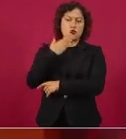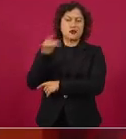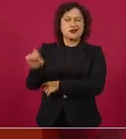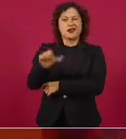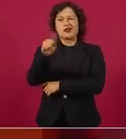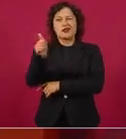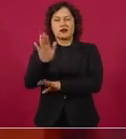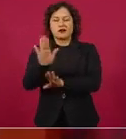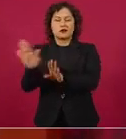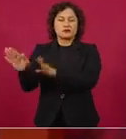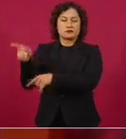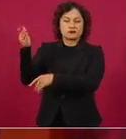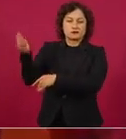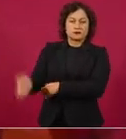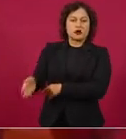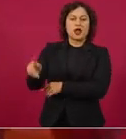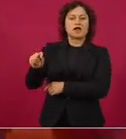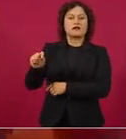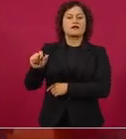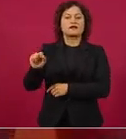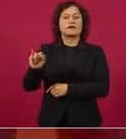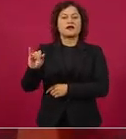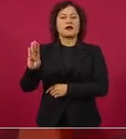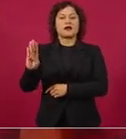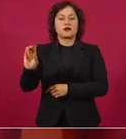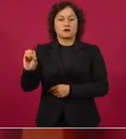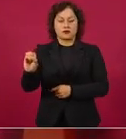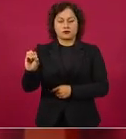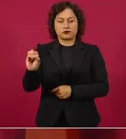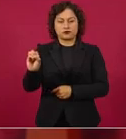a Paco Ignacio Taibo. Taibo.